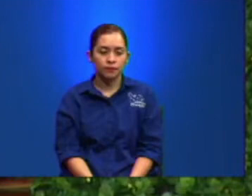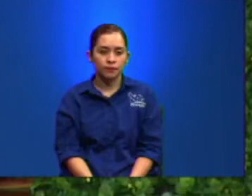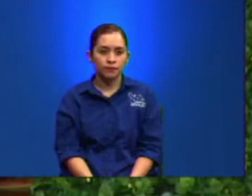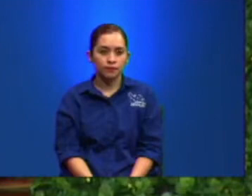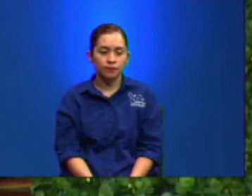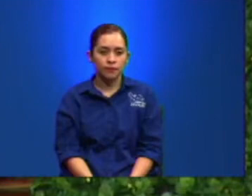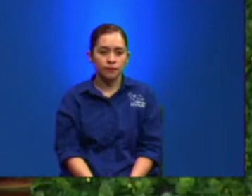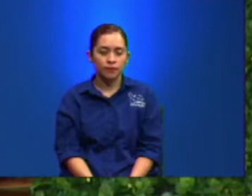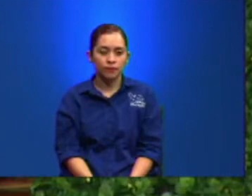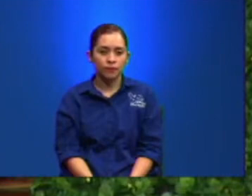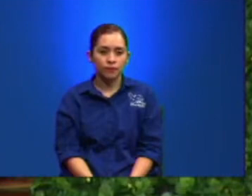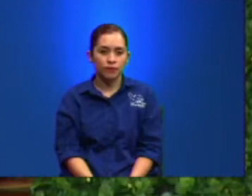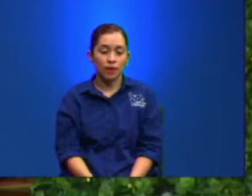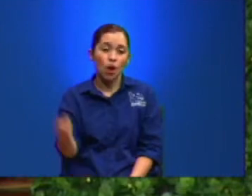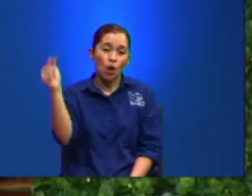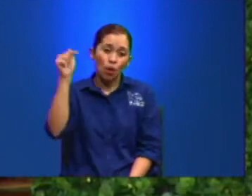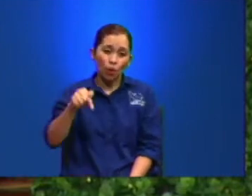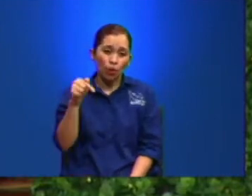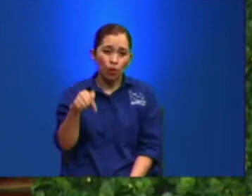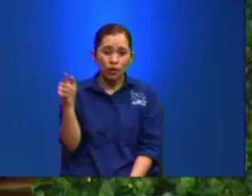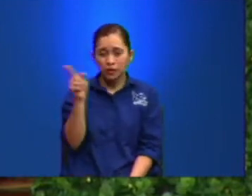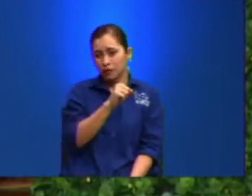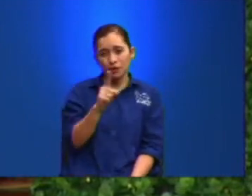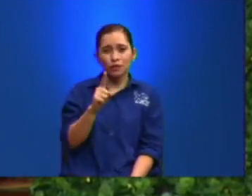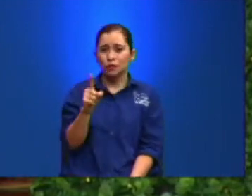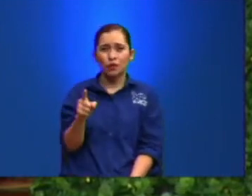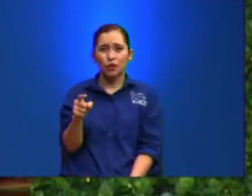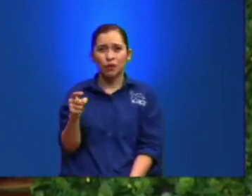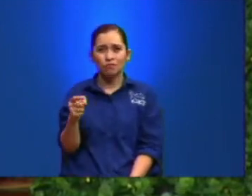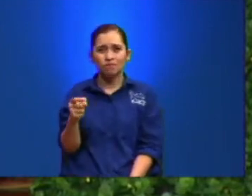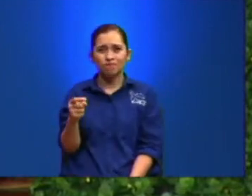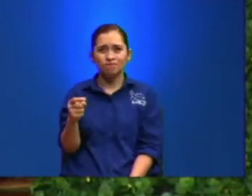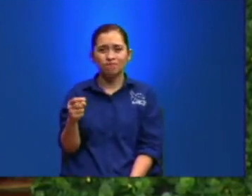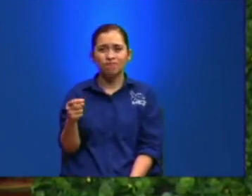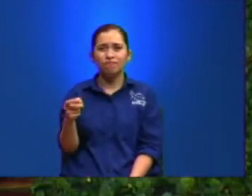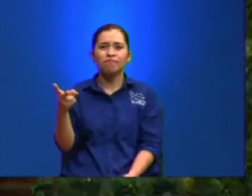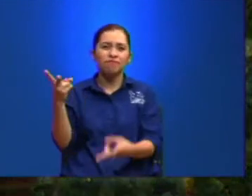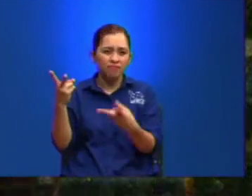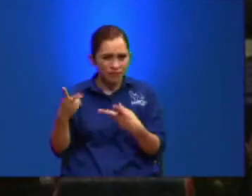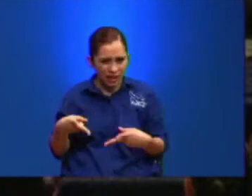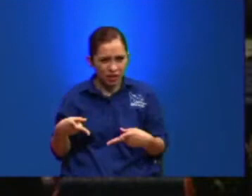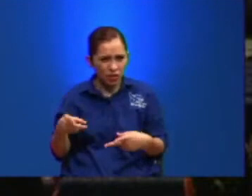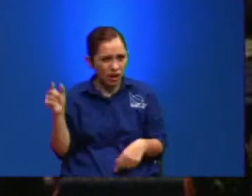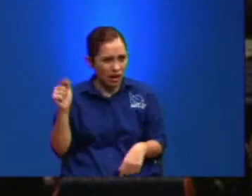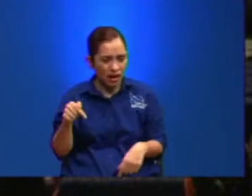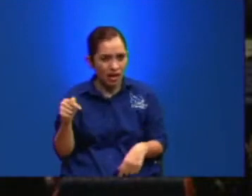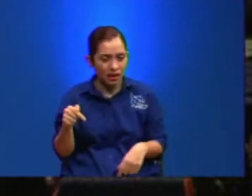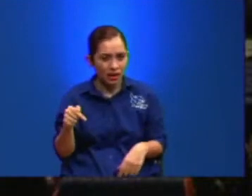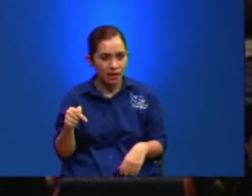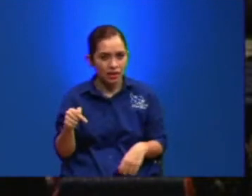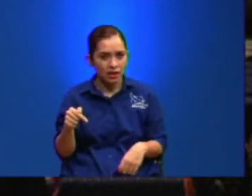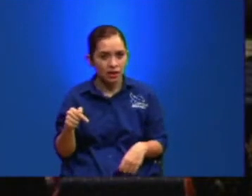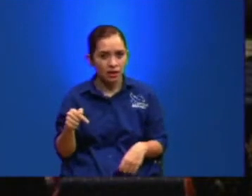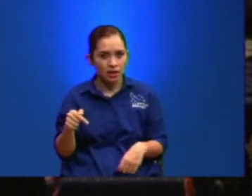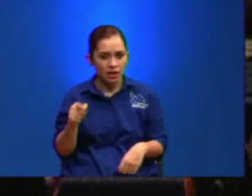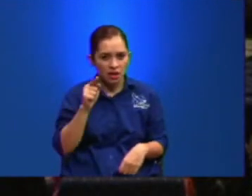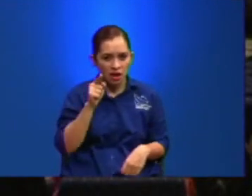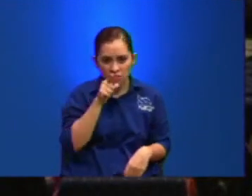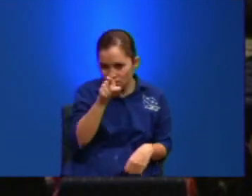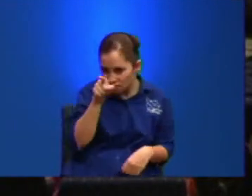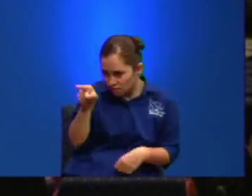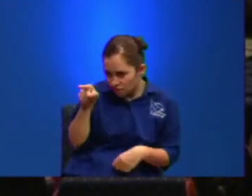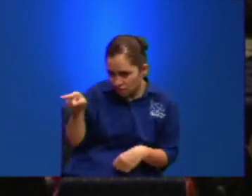hoy pues no no venimos a cuestionar a nadie acusar a nadie venimos a presentar a exponer el